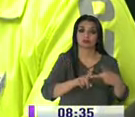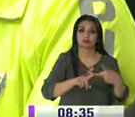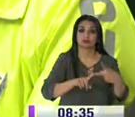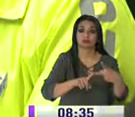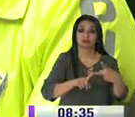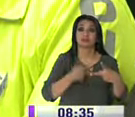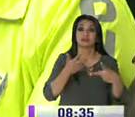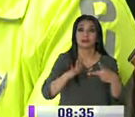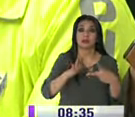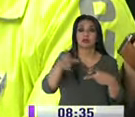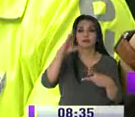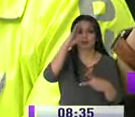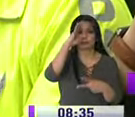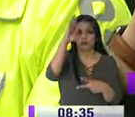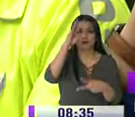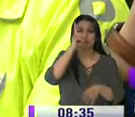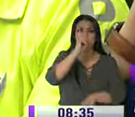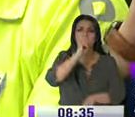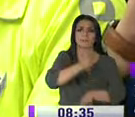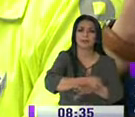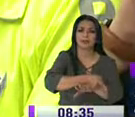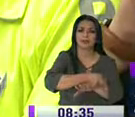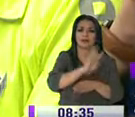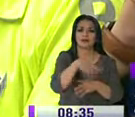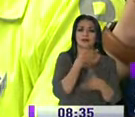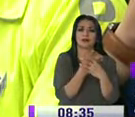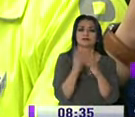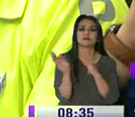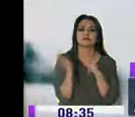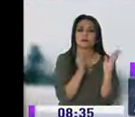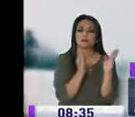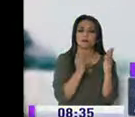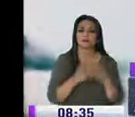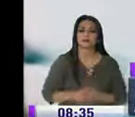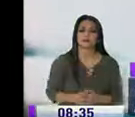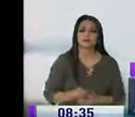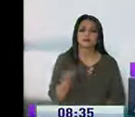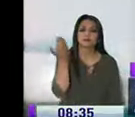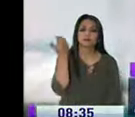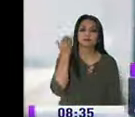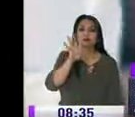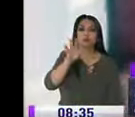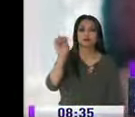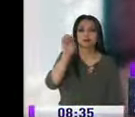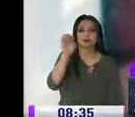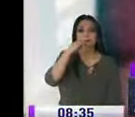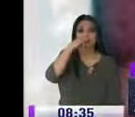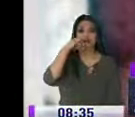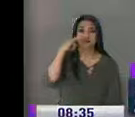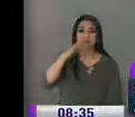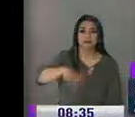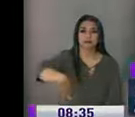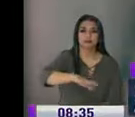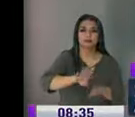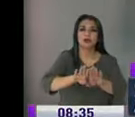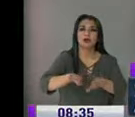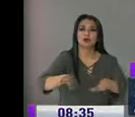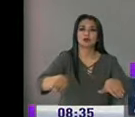siente aludido por algo, nosotros no necesitamos ley de comunicación. Nosotros somos seres humanos en los